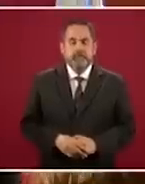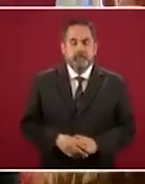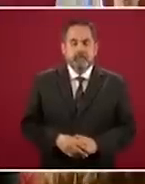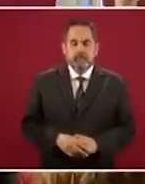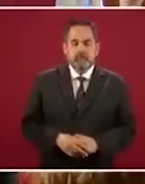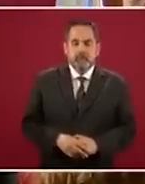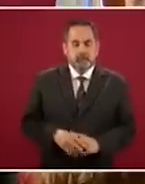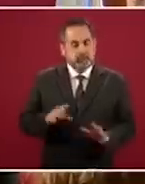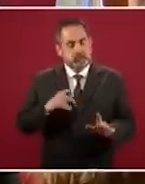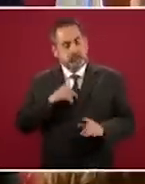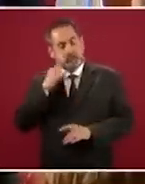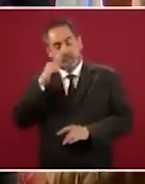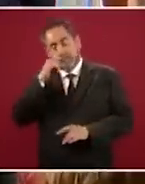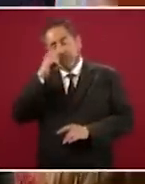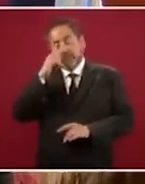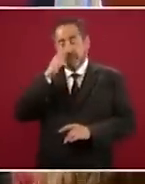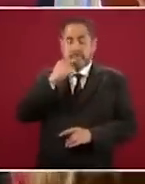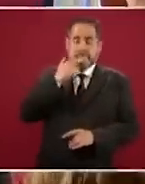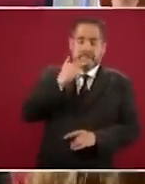No quiero presumir, ¿eh?